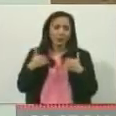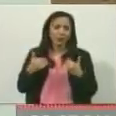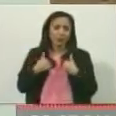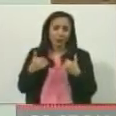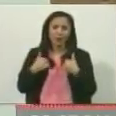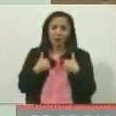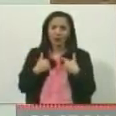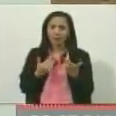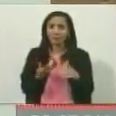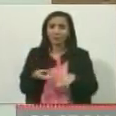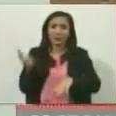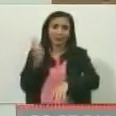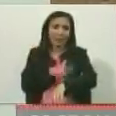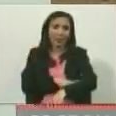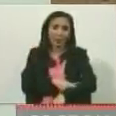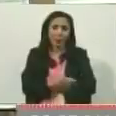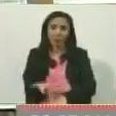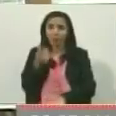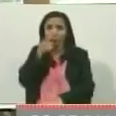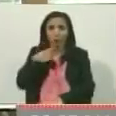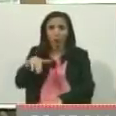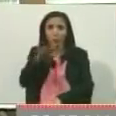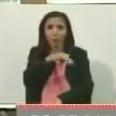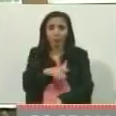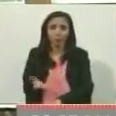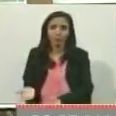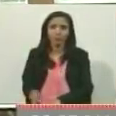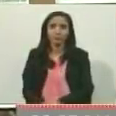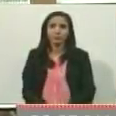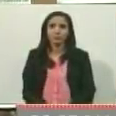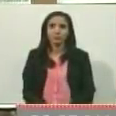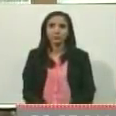va a aumentar. John Bolton.